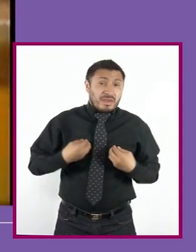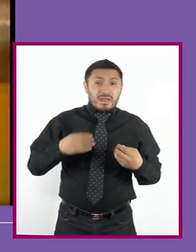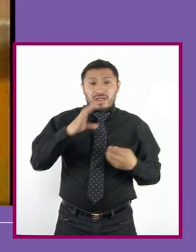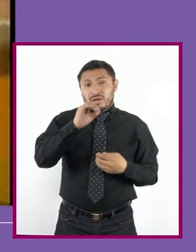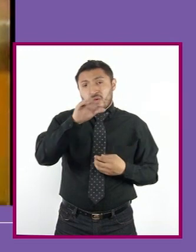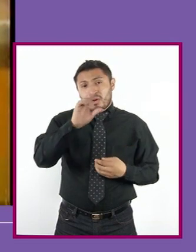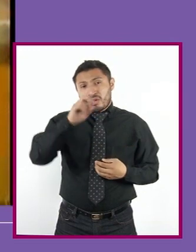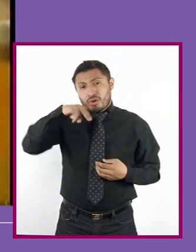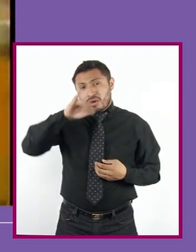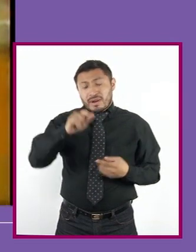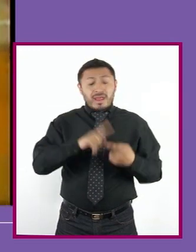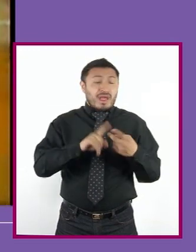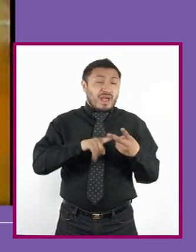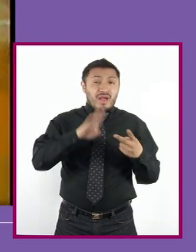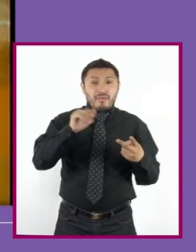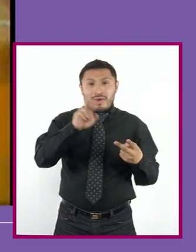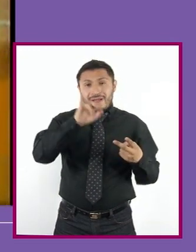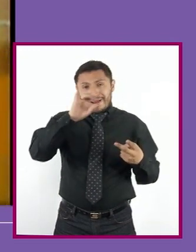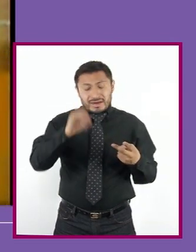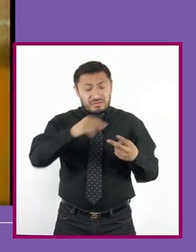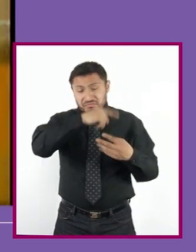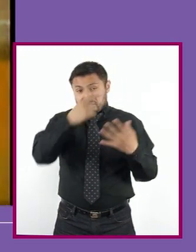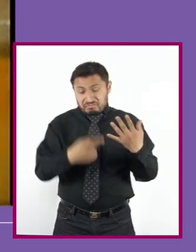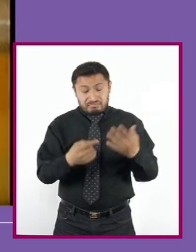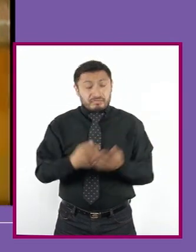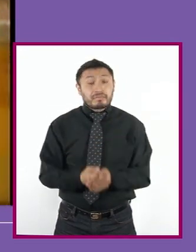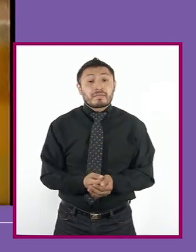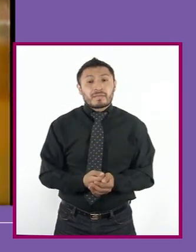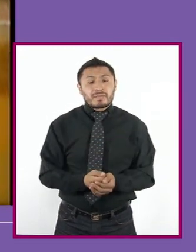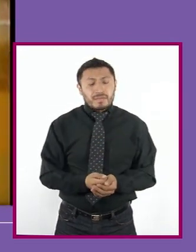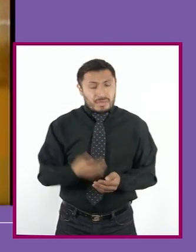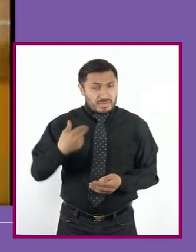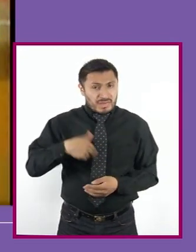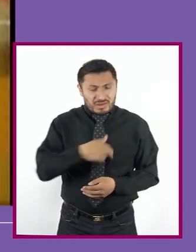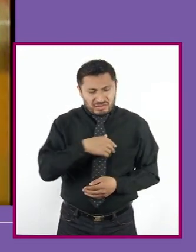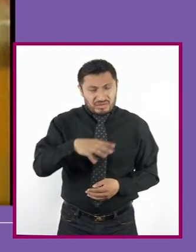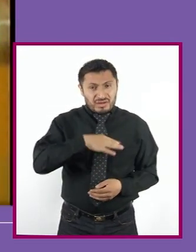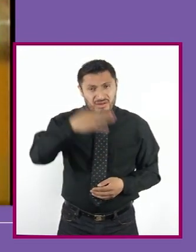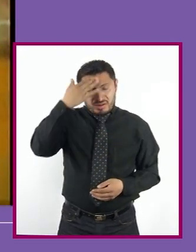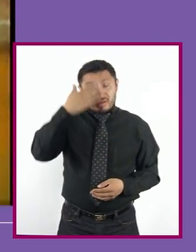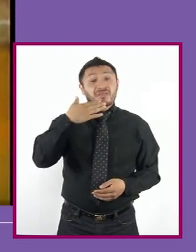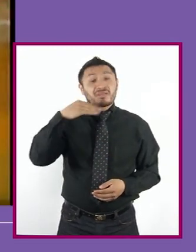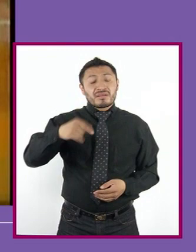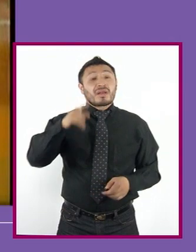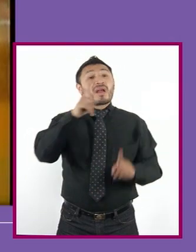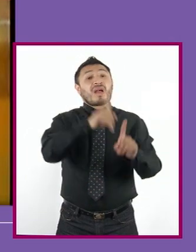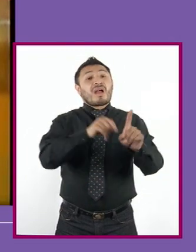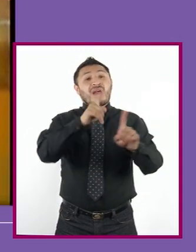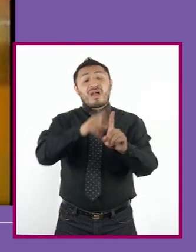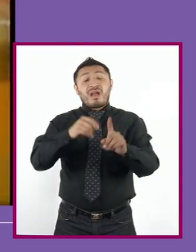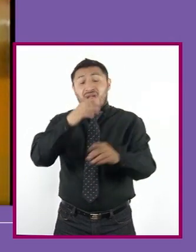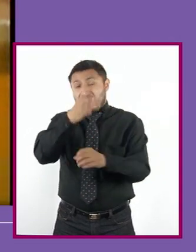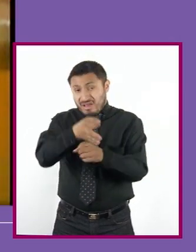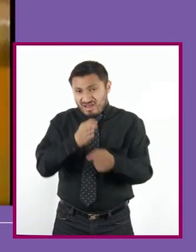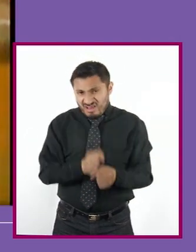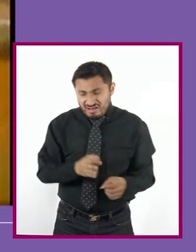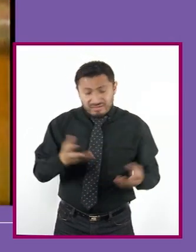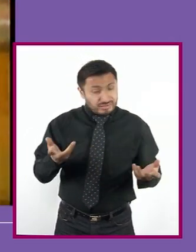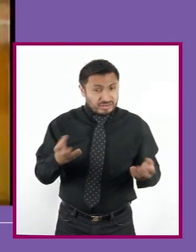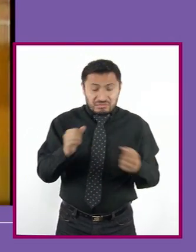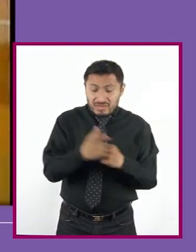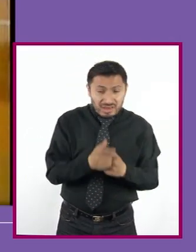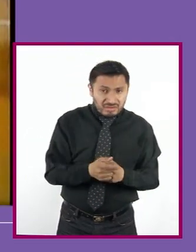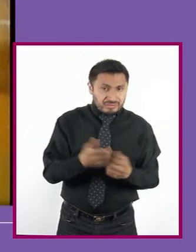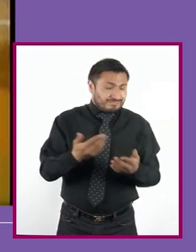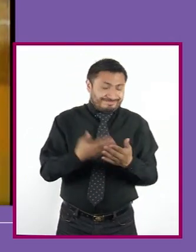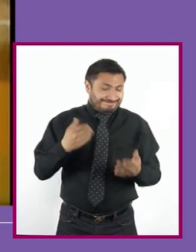¿no? En la medida en que nosotros tenemos capacidad para juzgar que una norma es justa, como ya se había señalado